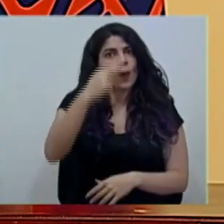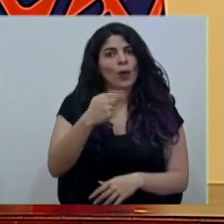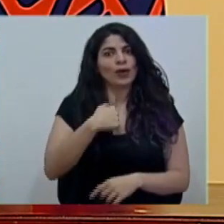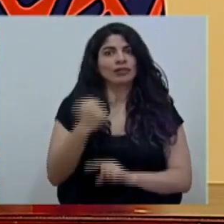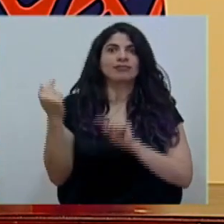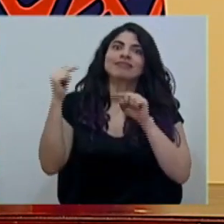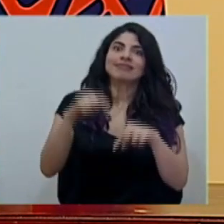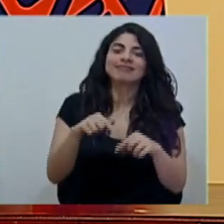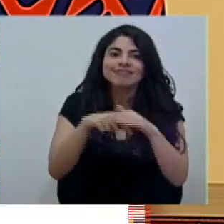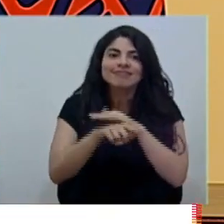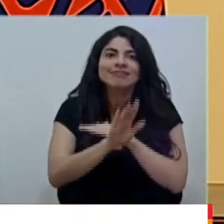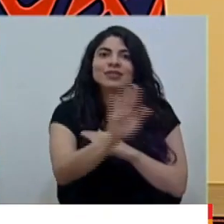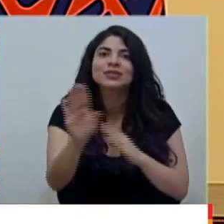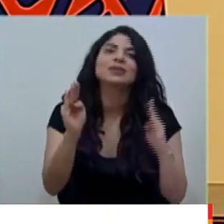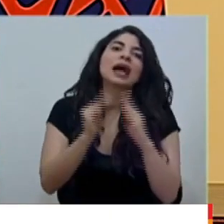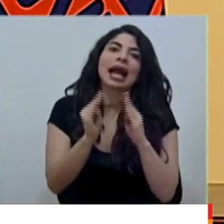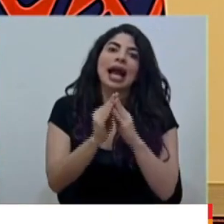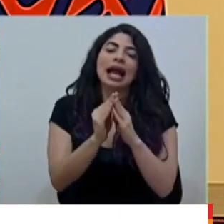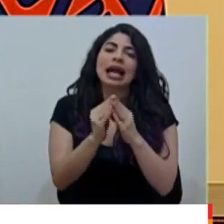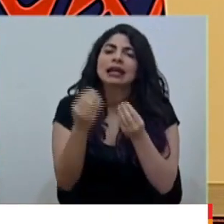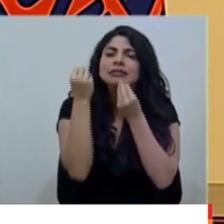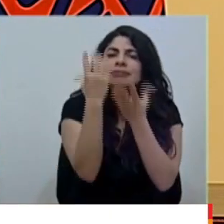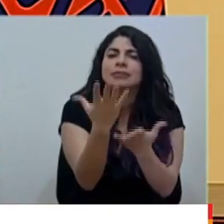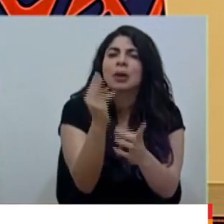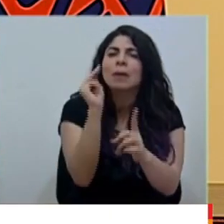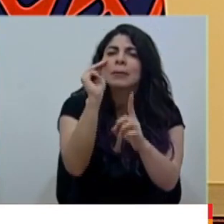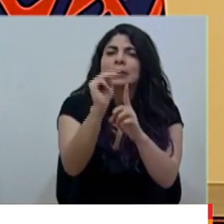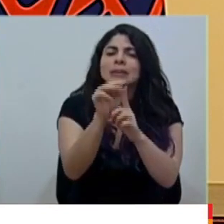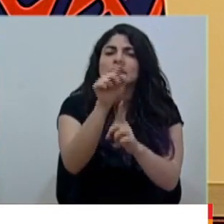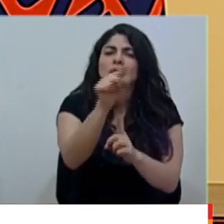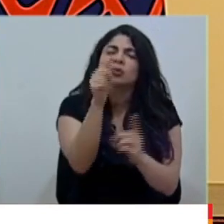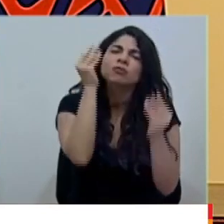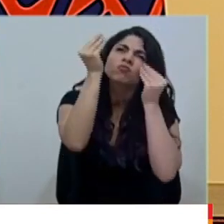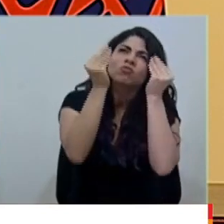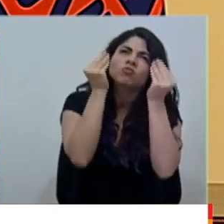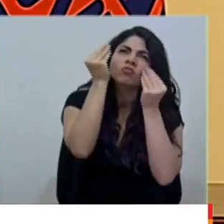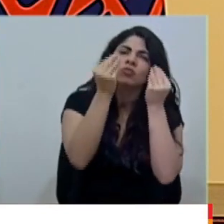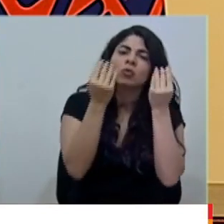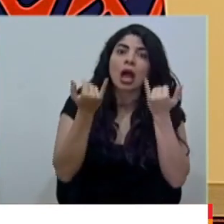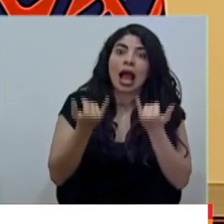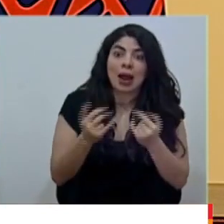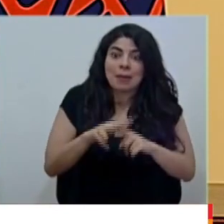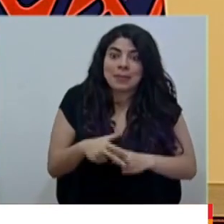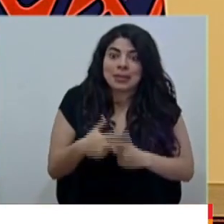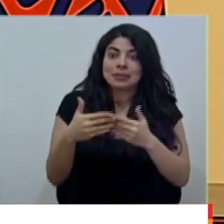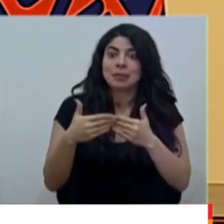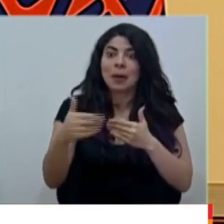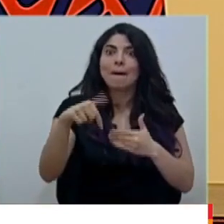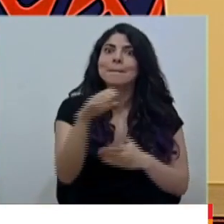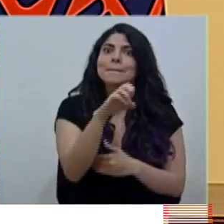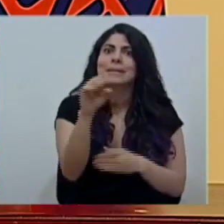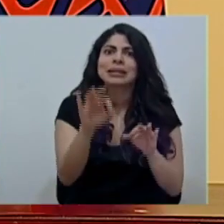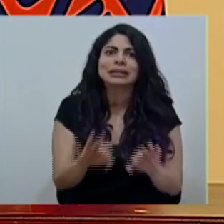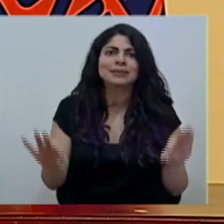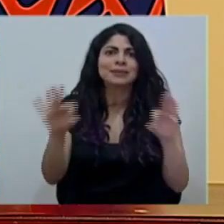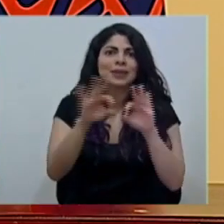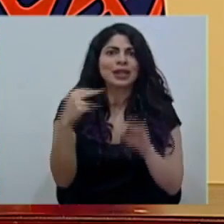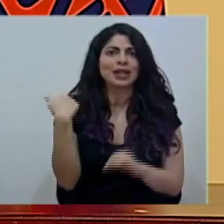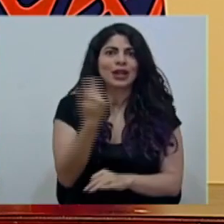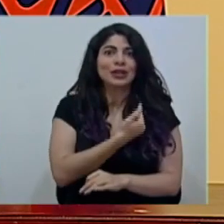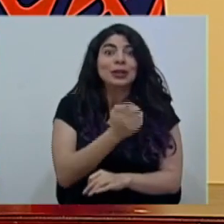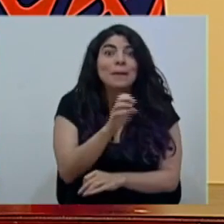poder entrar en sus casas y llevarles un mensaje de reflexión ahora al inicio de este mes tan importante para nosotros